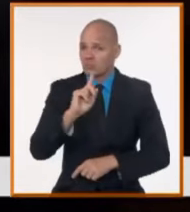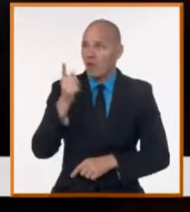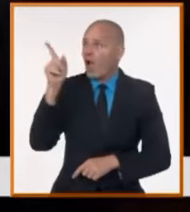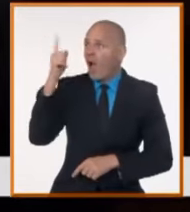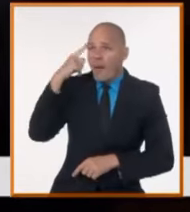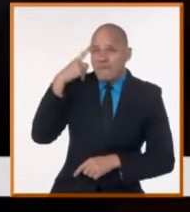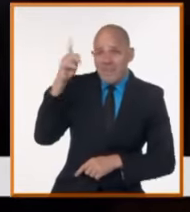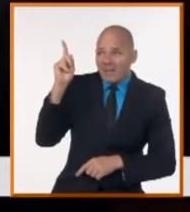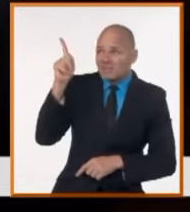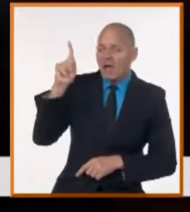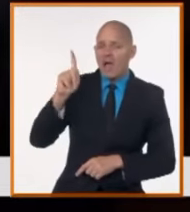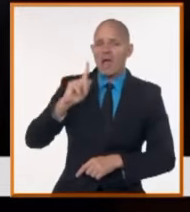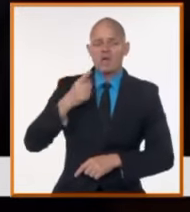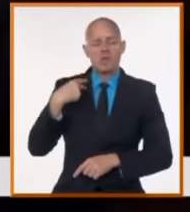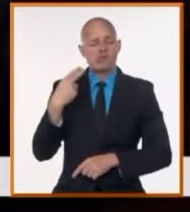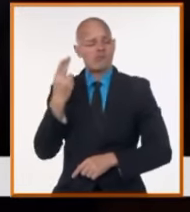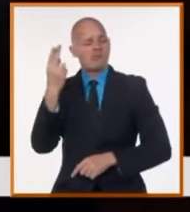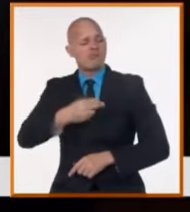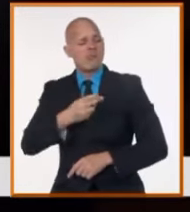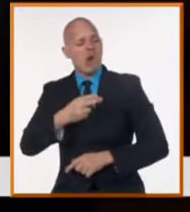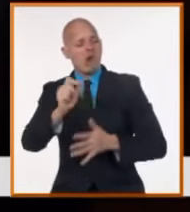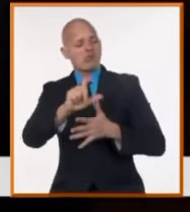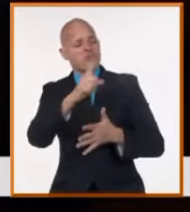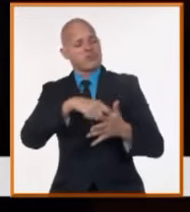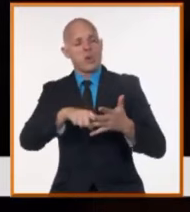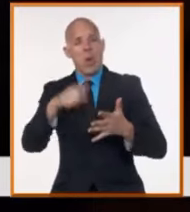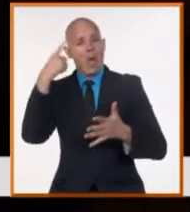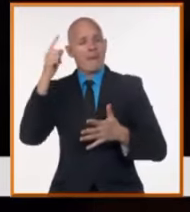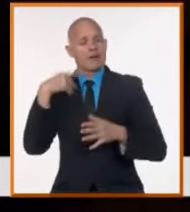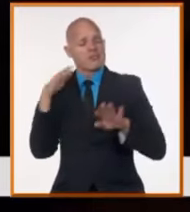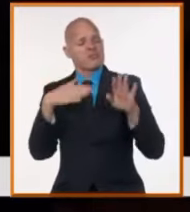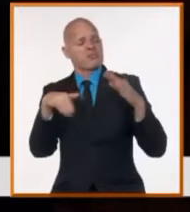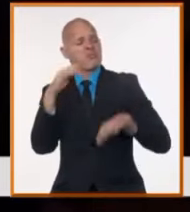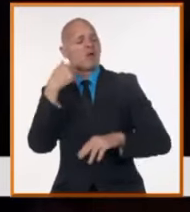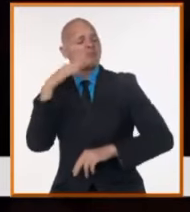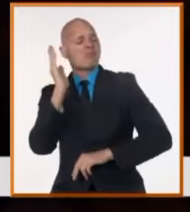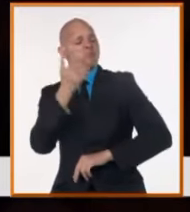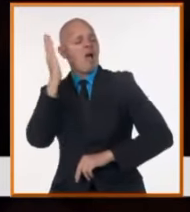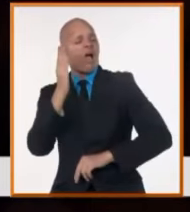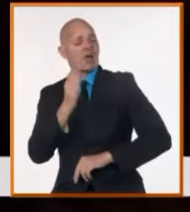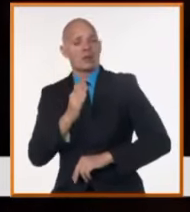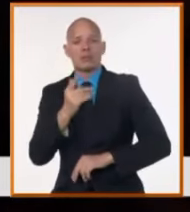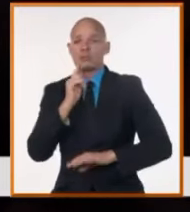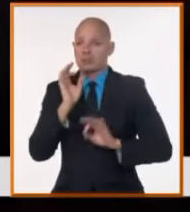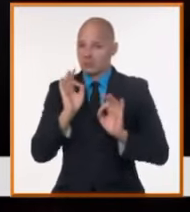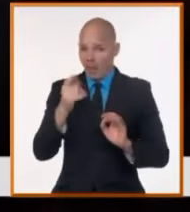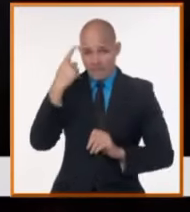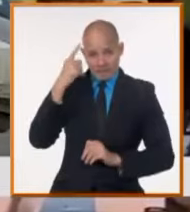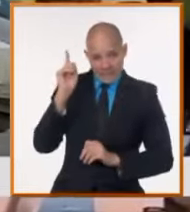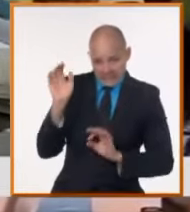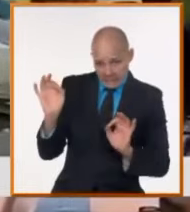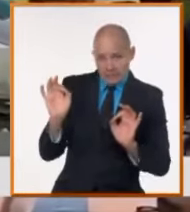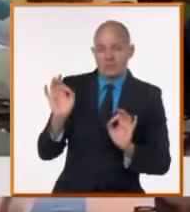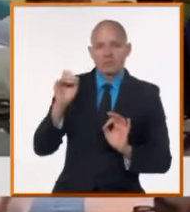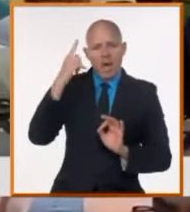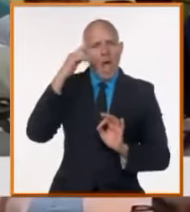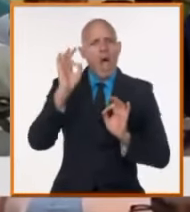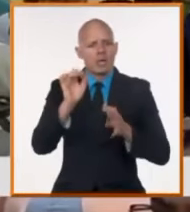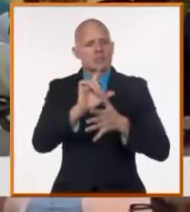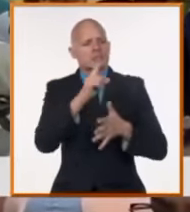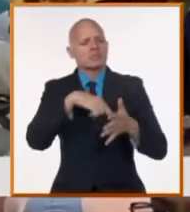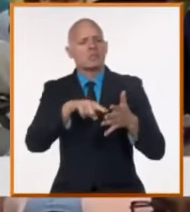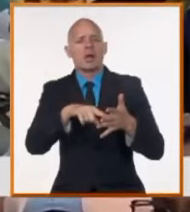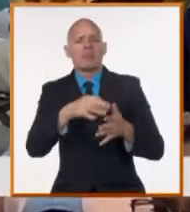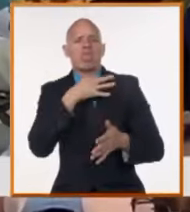continente y que tienen derecho a dominarnos y que creen que son superiores y creen que nosotros somos bárbaros y subdesarrollados. Los más de